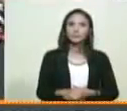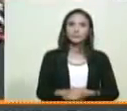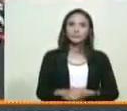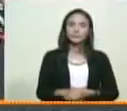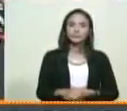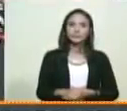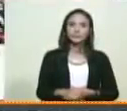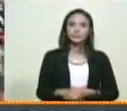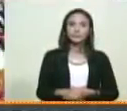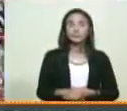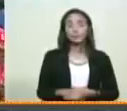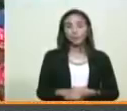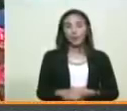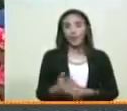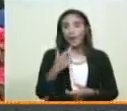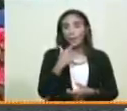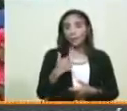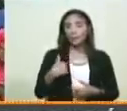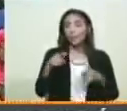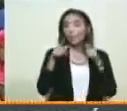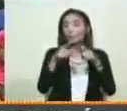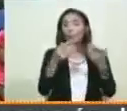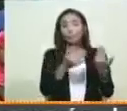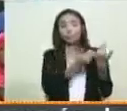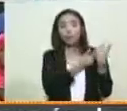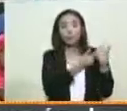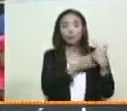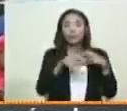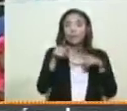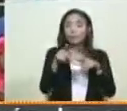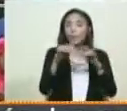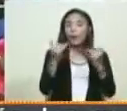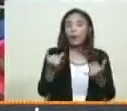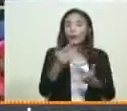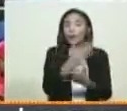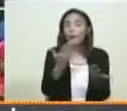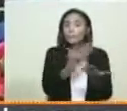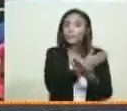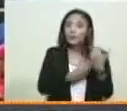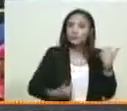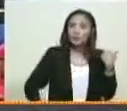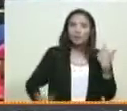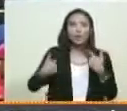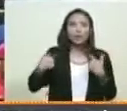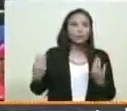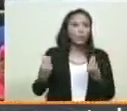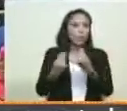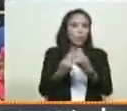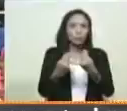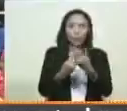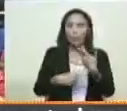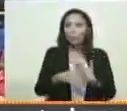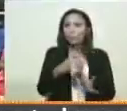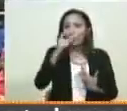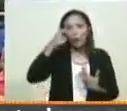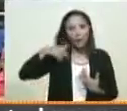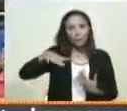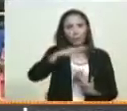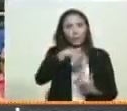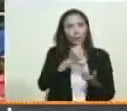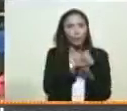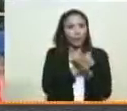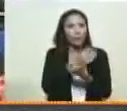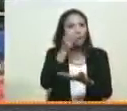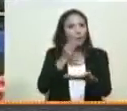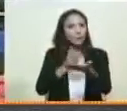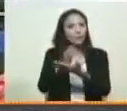Y desde que él me dejó al frente de la patria, he estado al lado del pueblo con lealtad y amor. Yo, Nicolás